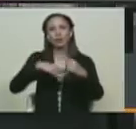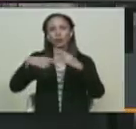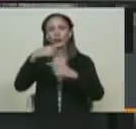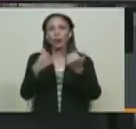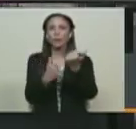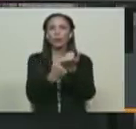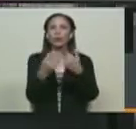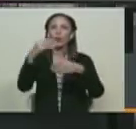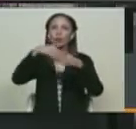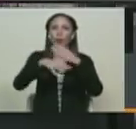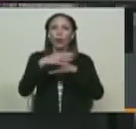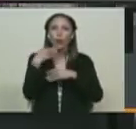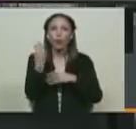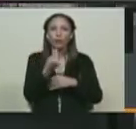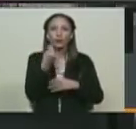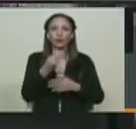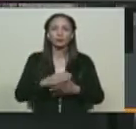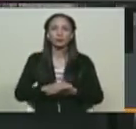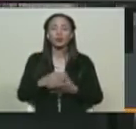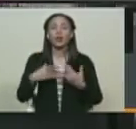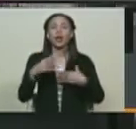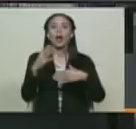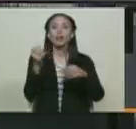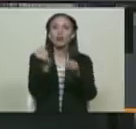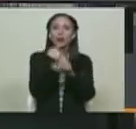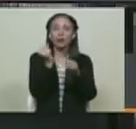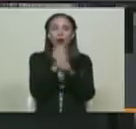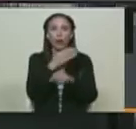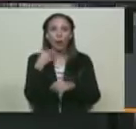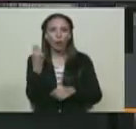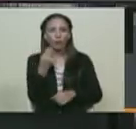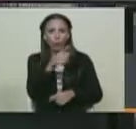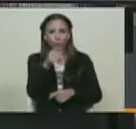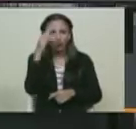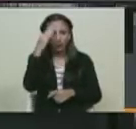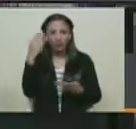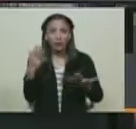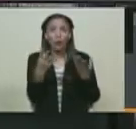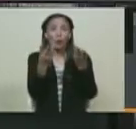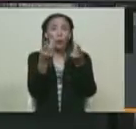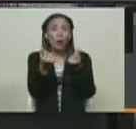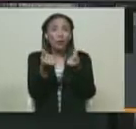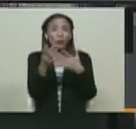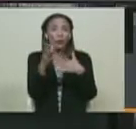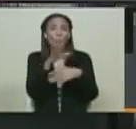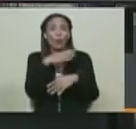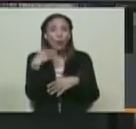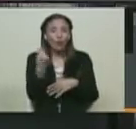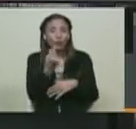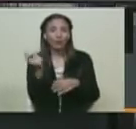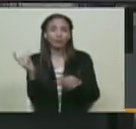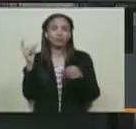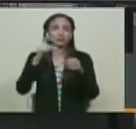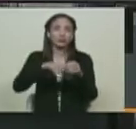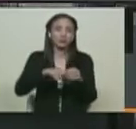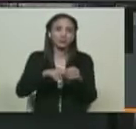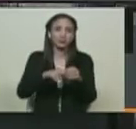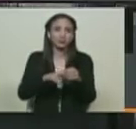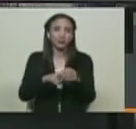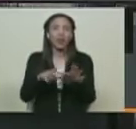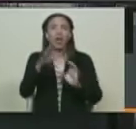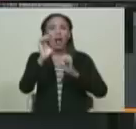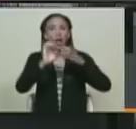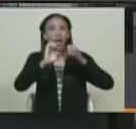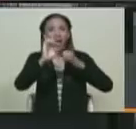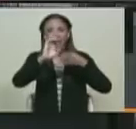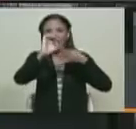juventud, el Plan Chamba Juvenil. Y ustedes saben cuántos jóvenes, Ricardo Menéndez, para que lo metas en las